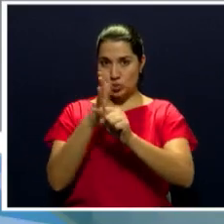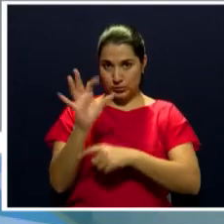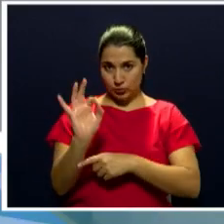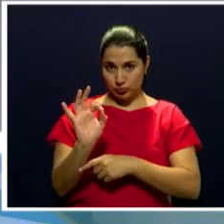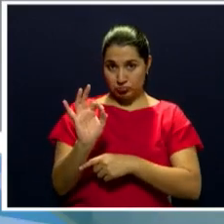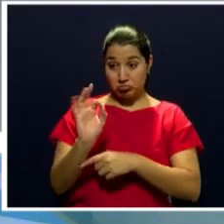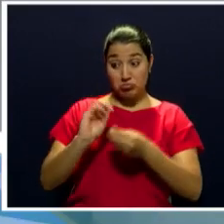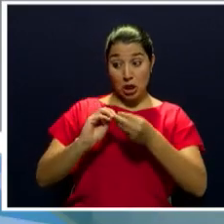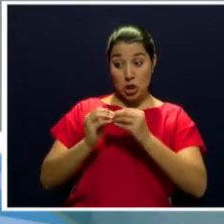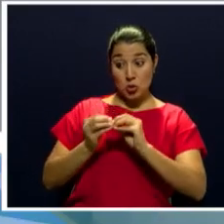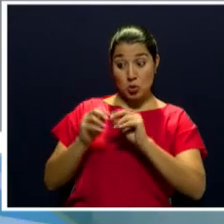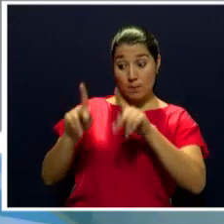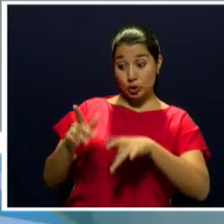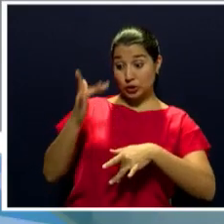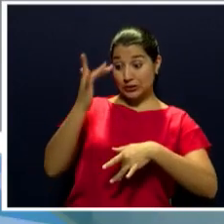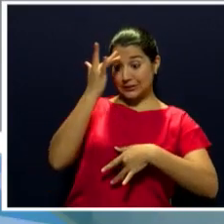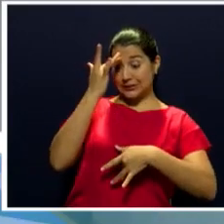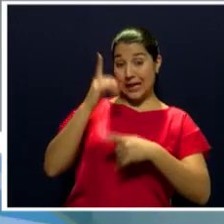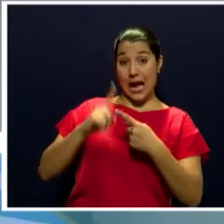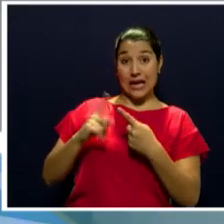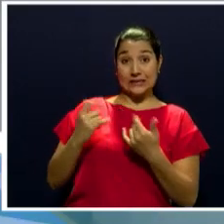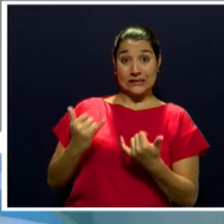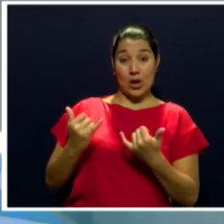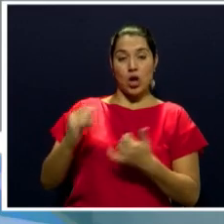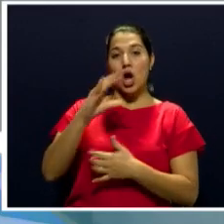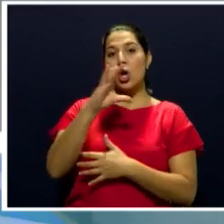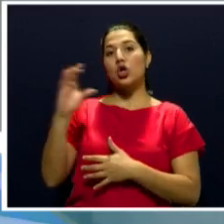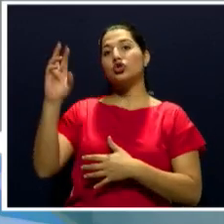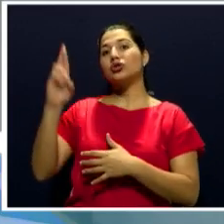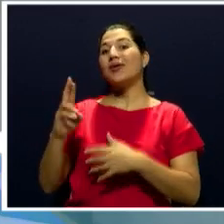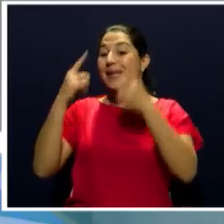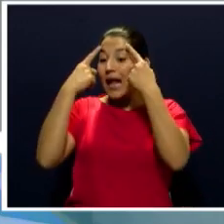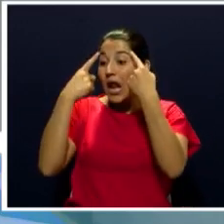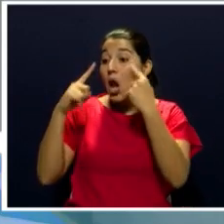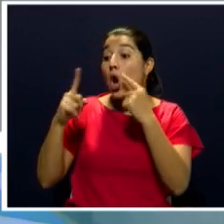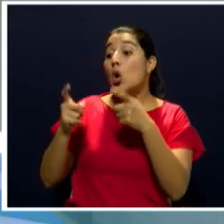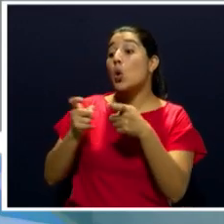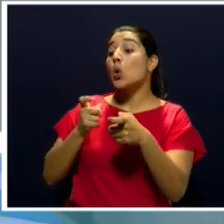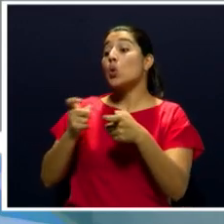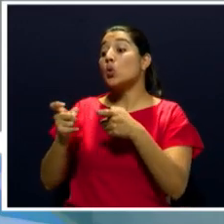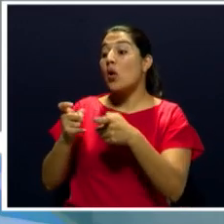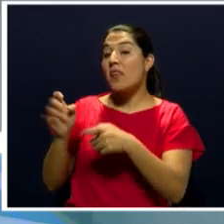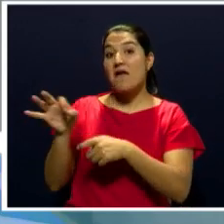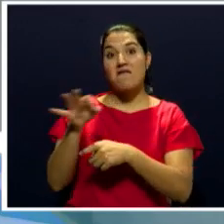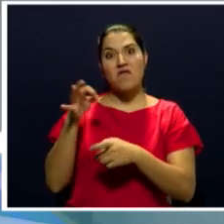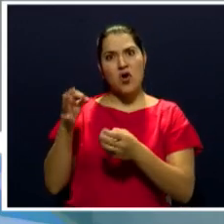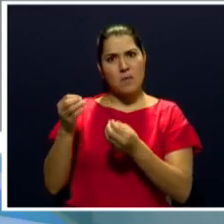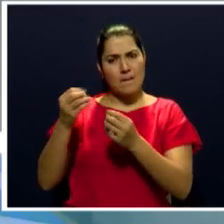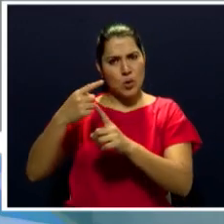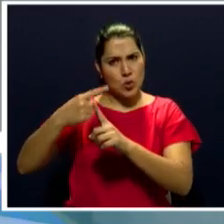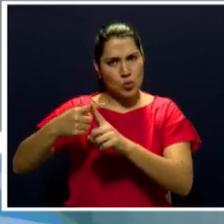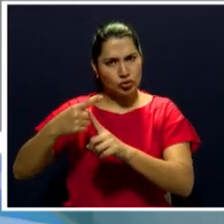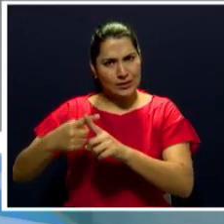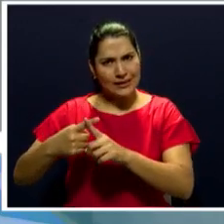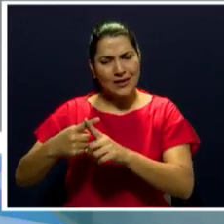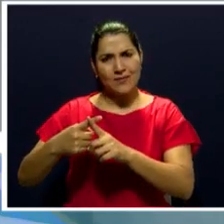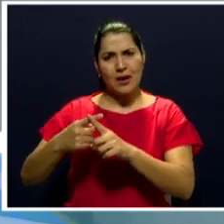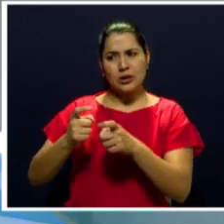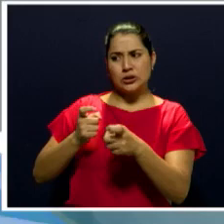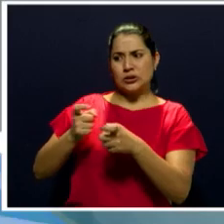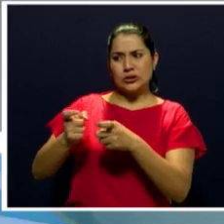que, hasta el momento, Costa Rica está logrando contener de manera muy eficaz el avance de la pandemia sobre